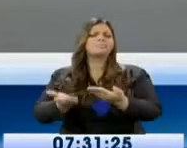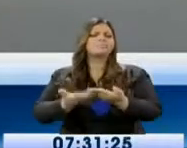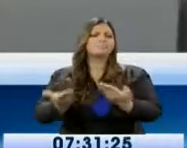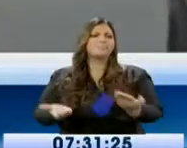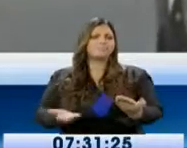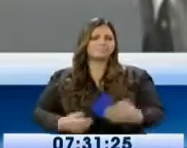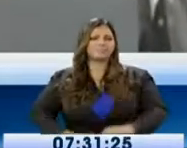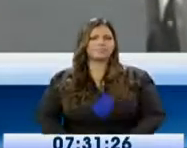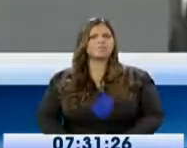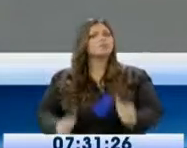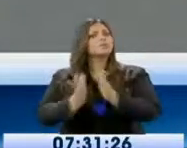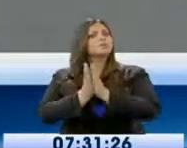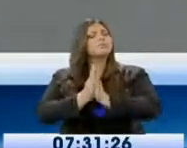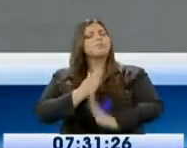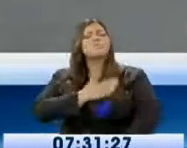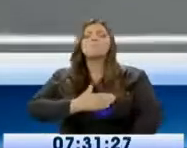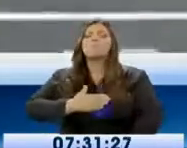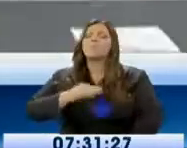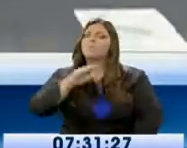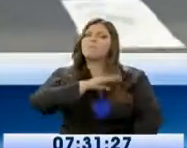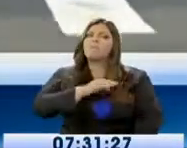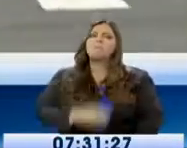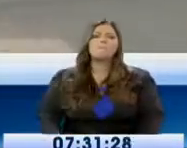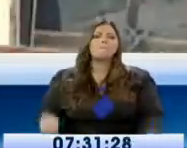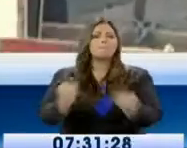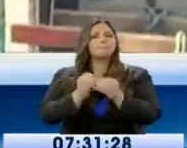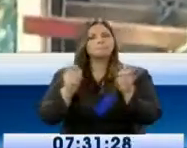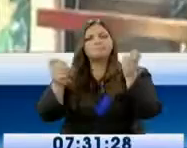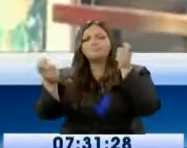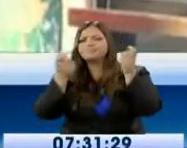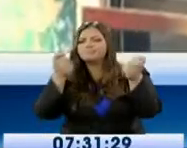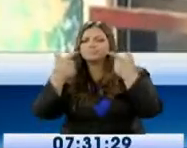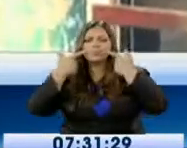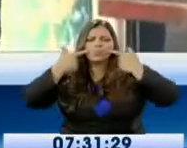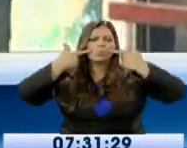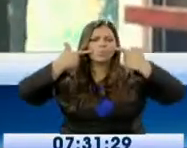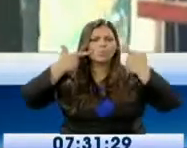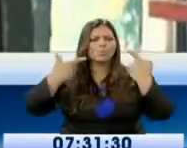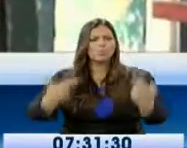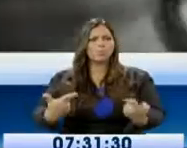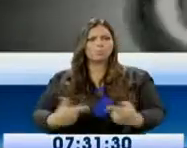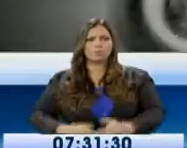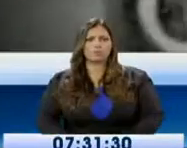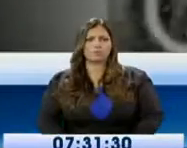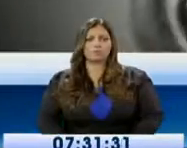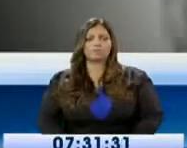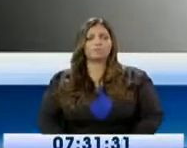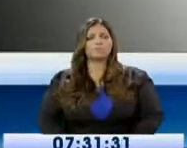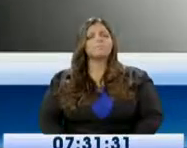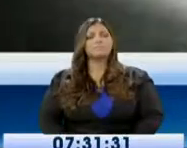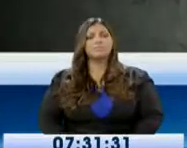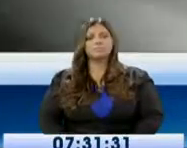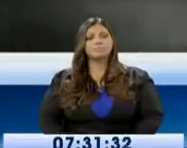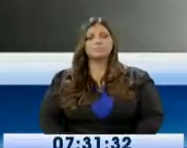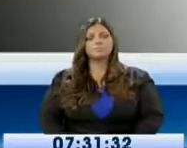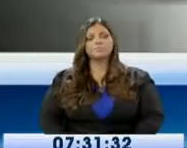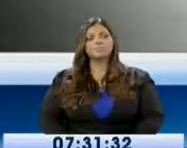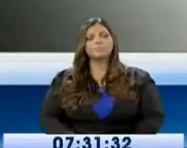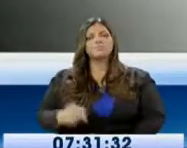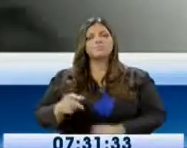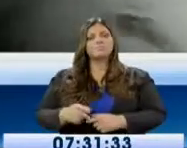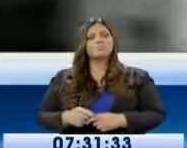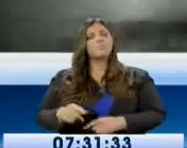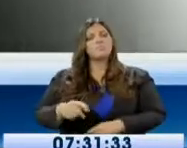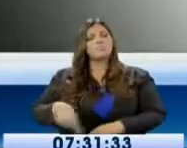hicieron hincapié los habitantes de la onceava y Venezuela, quienes señalan además que en esa zona de la urbe los